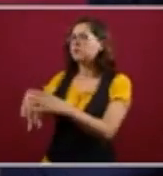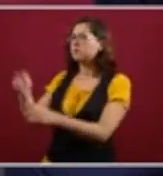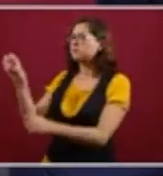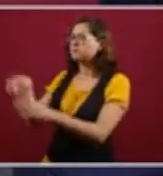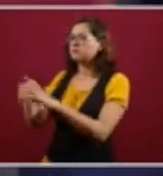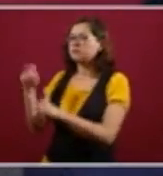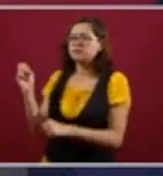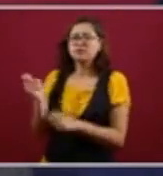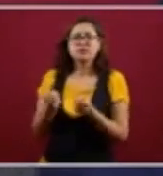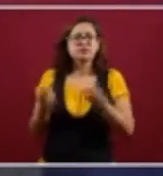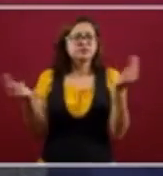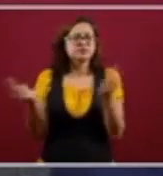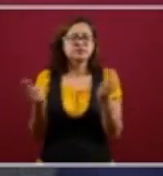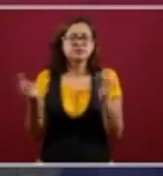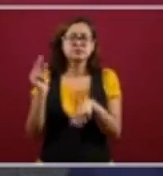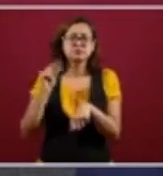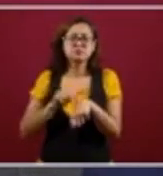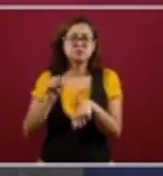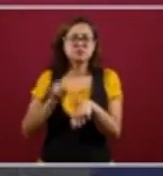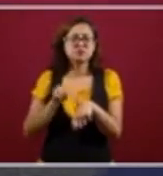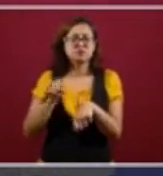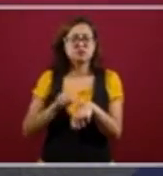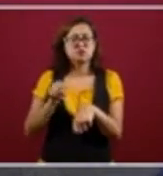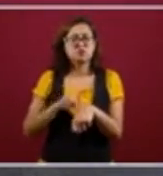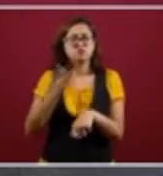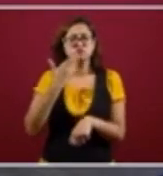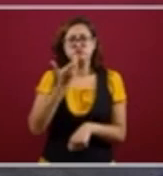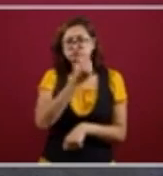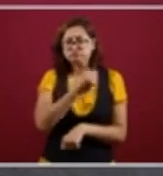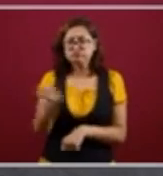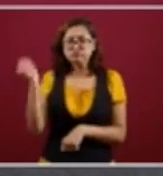de médicos para especialistas,